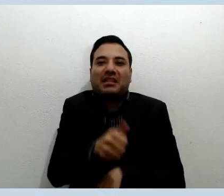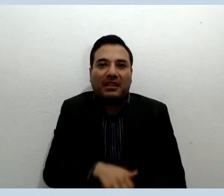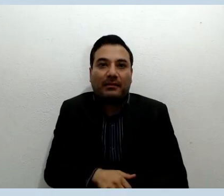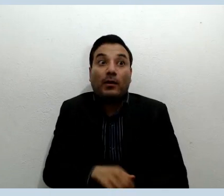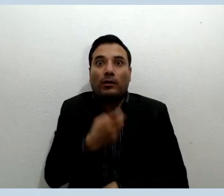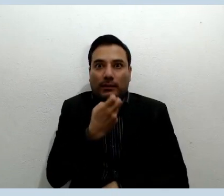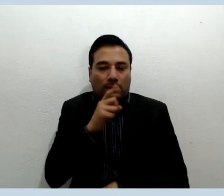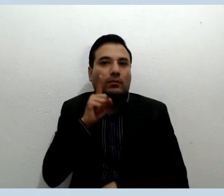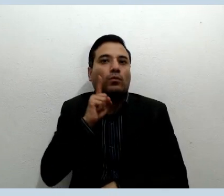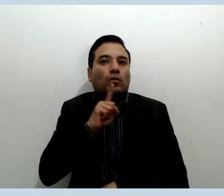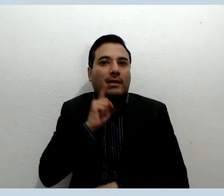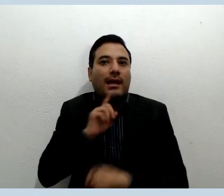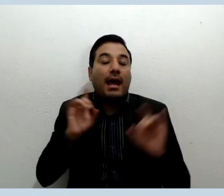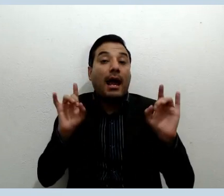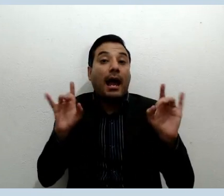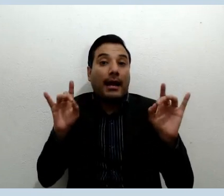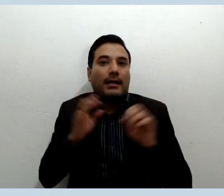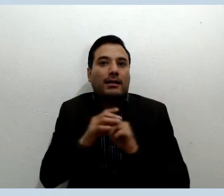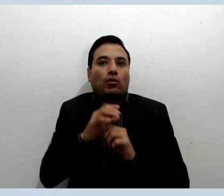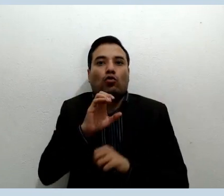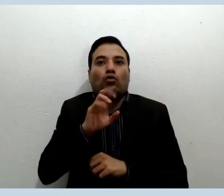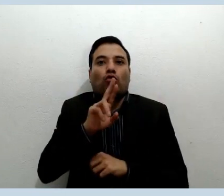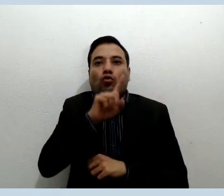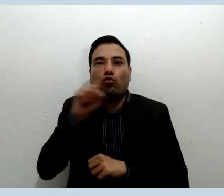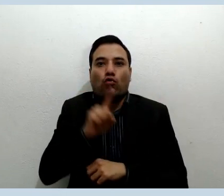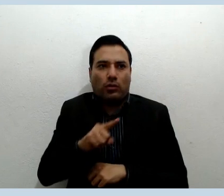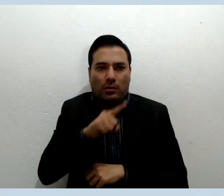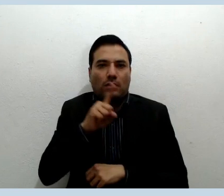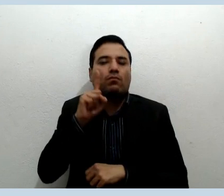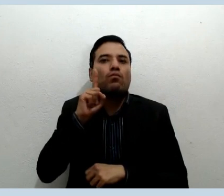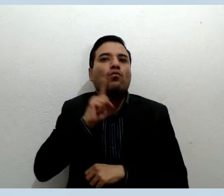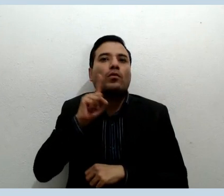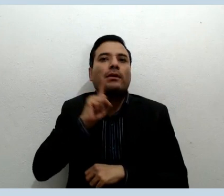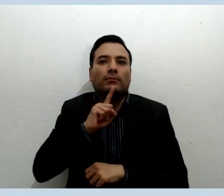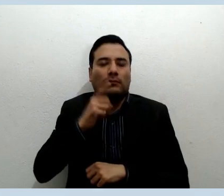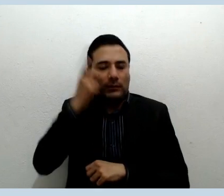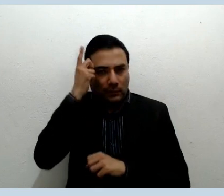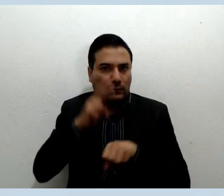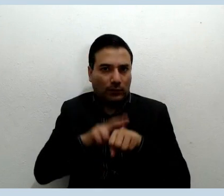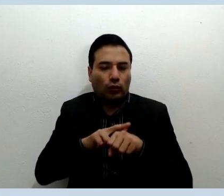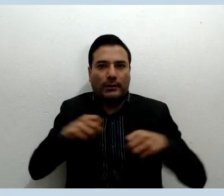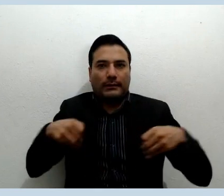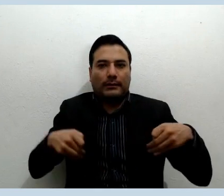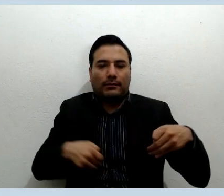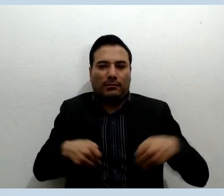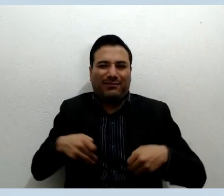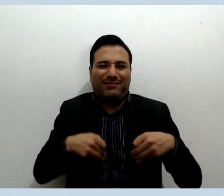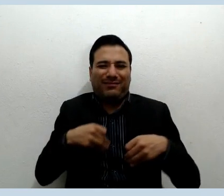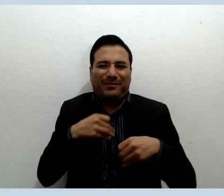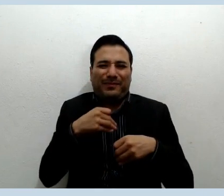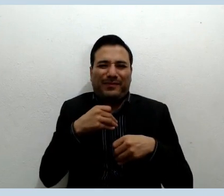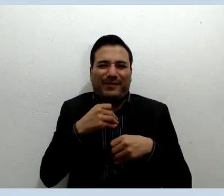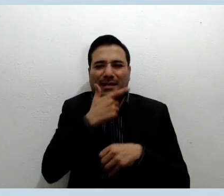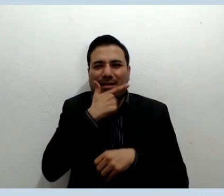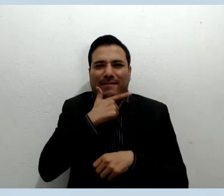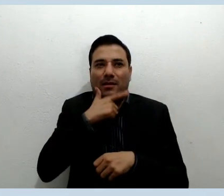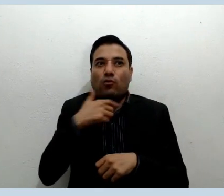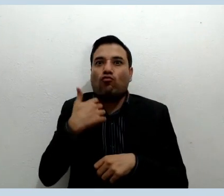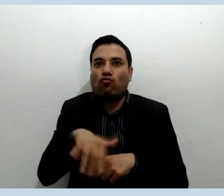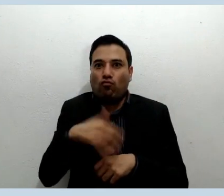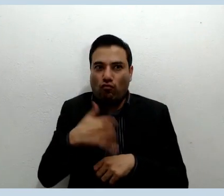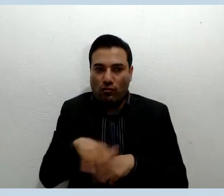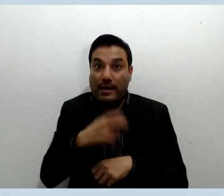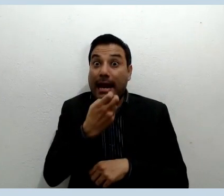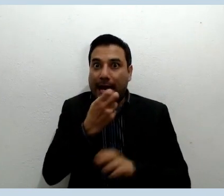importante para mí porque ella es una directora lesbiana y que abiertamente trata ese tema en su poética Y entonces